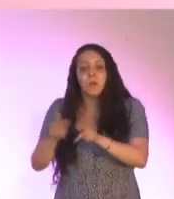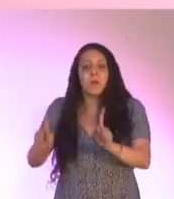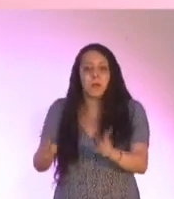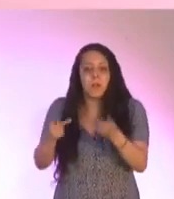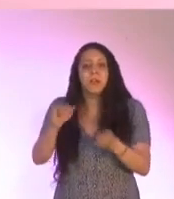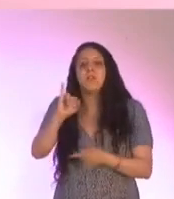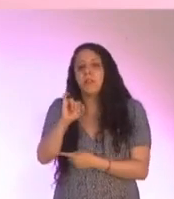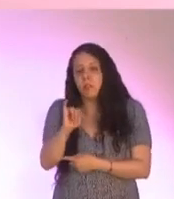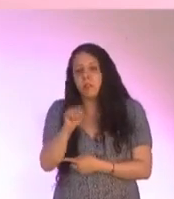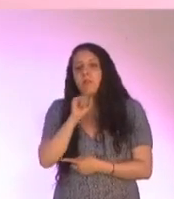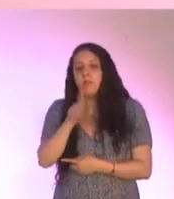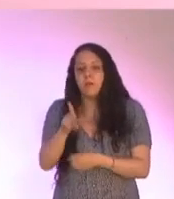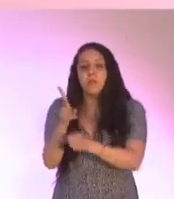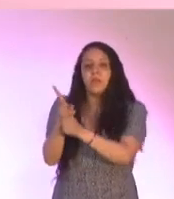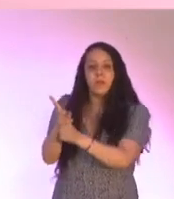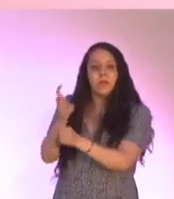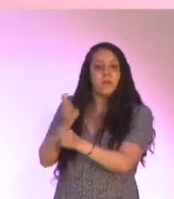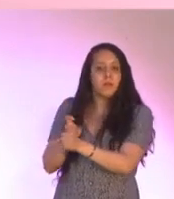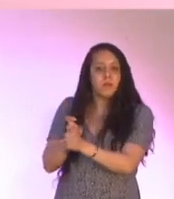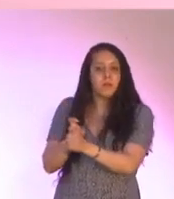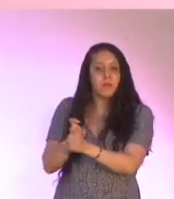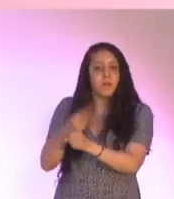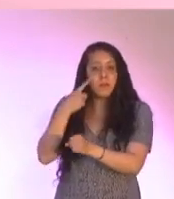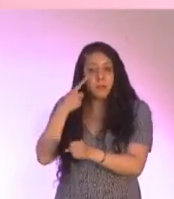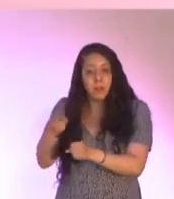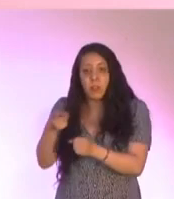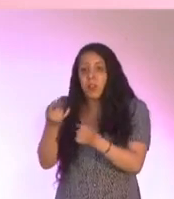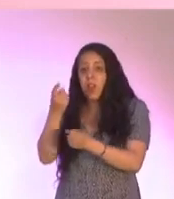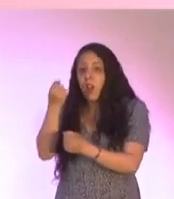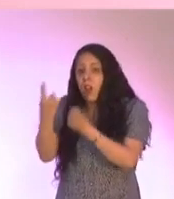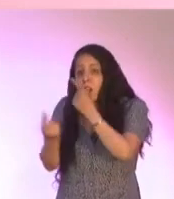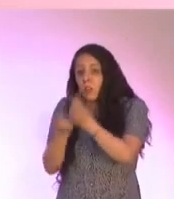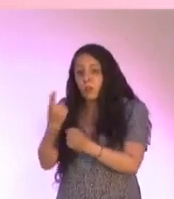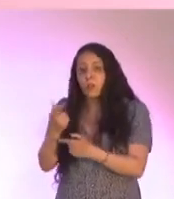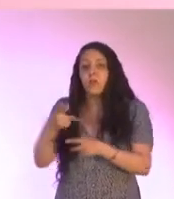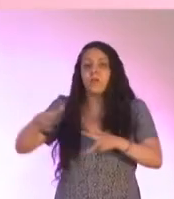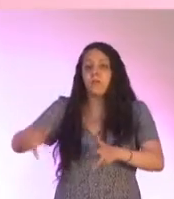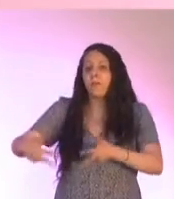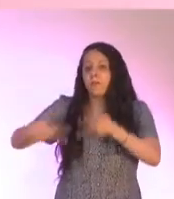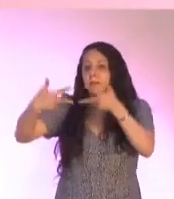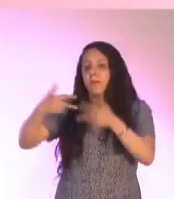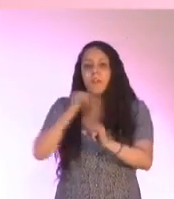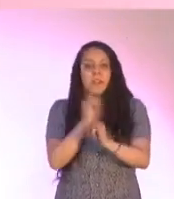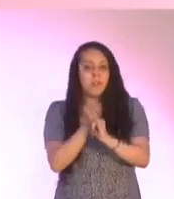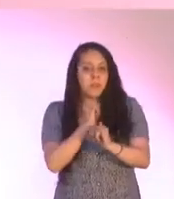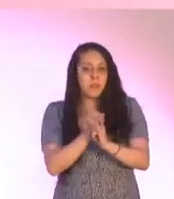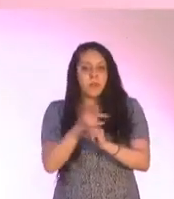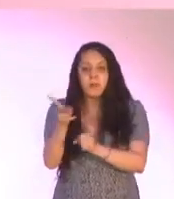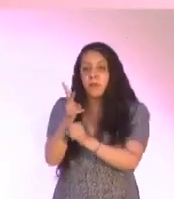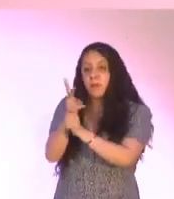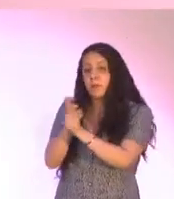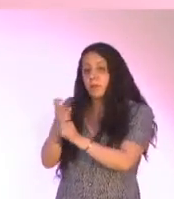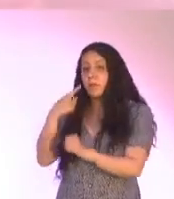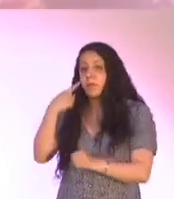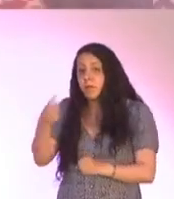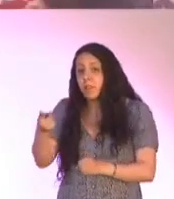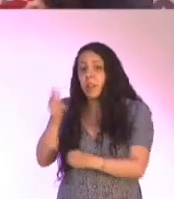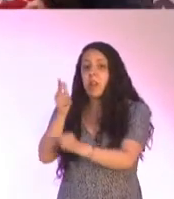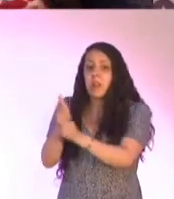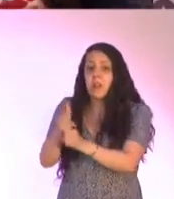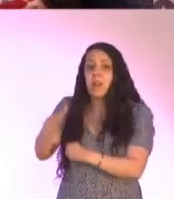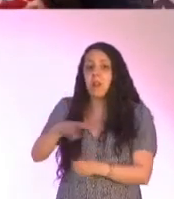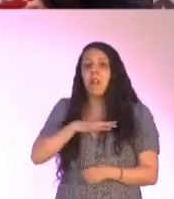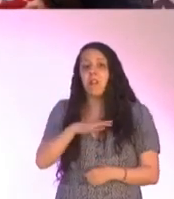en varias lecturas virtuales que hicimos entonces y descubrí a cristina porque no lo había